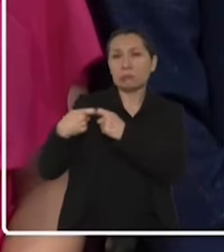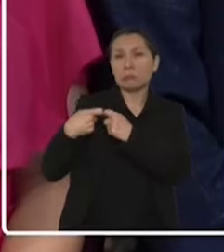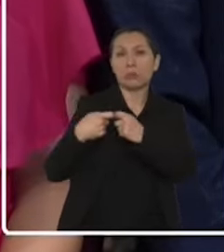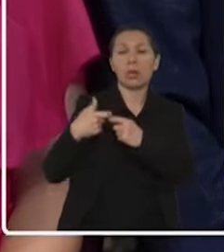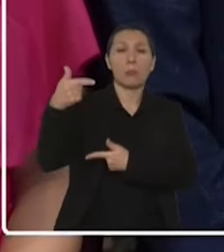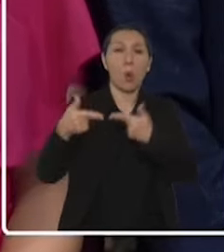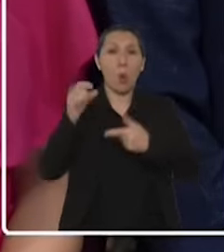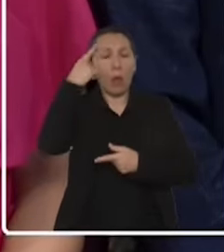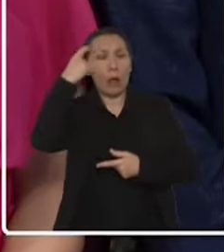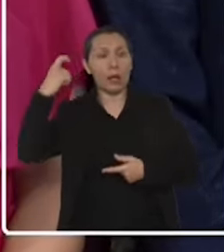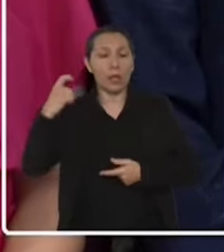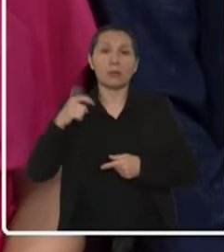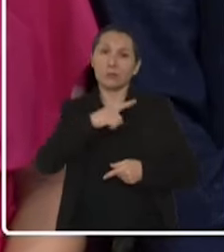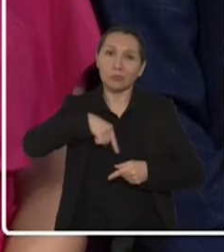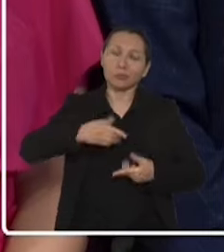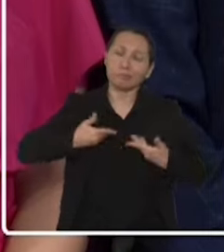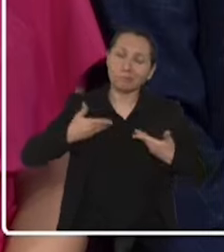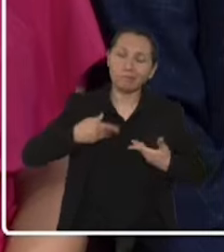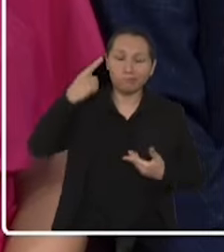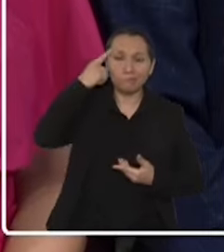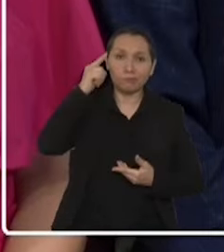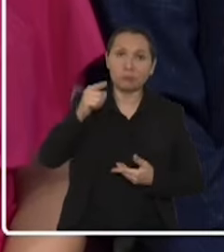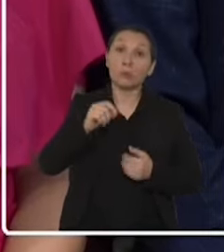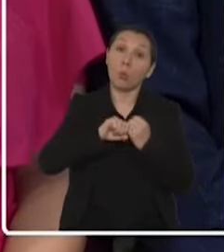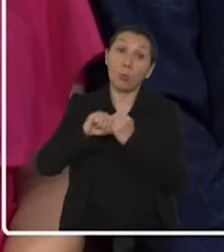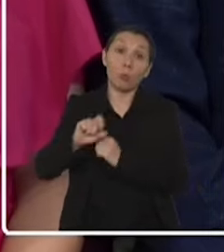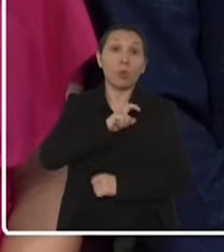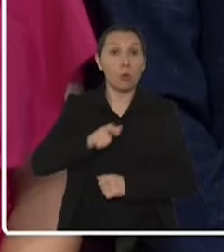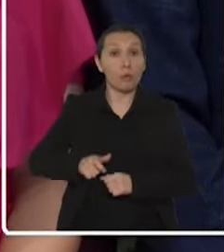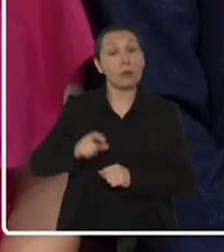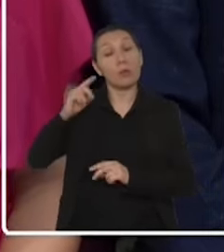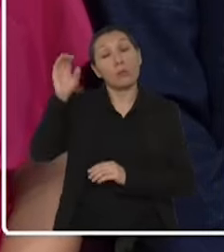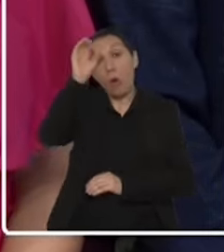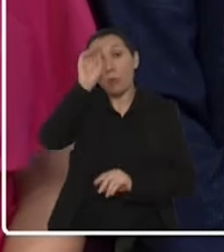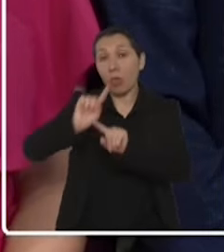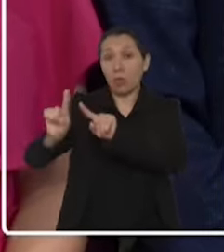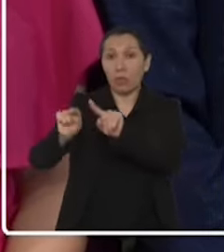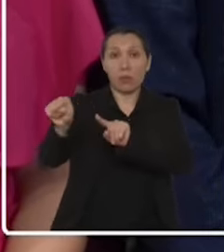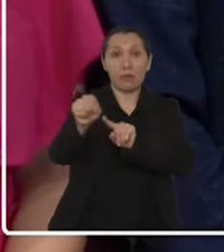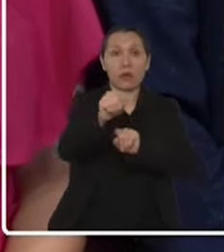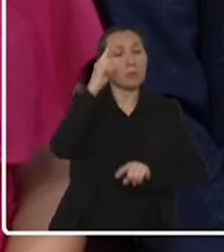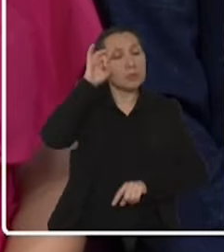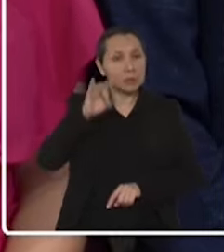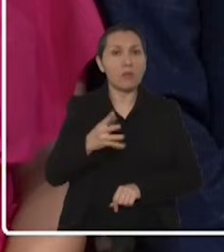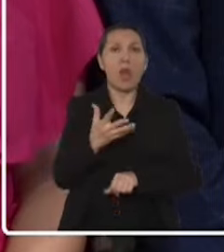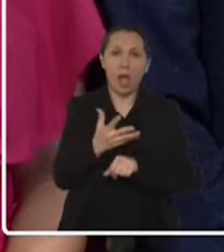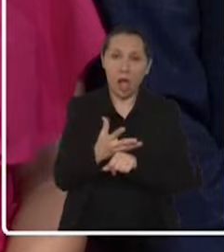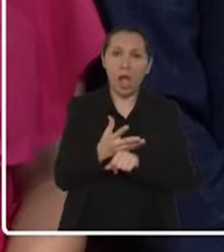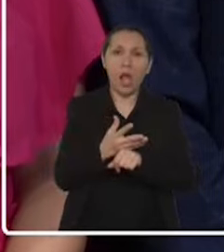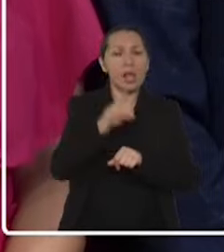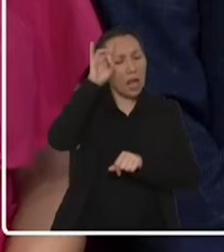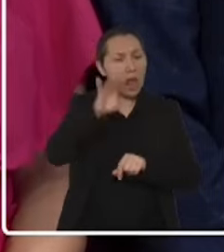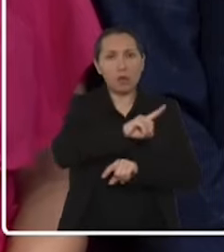o ideológicas, es lo que nos motiva. Sabemos que desde la oposición hay miradas distintas, pero sabemos que sí hay un